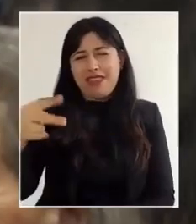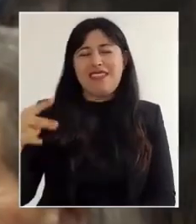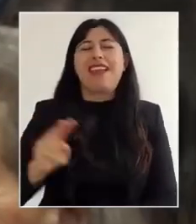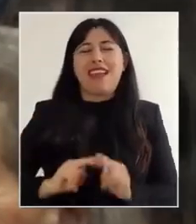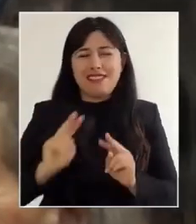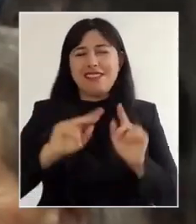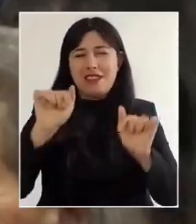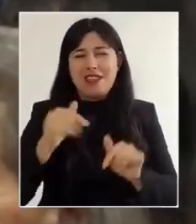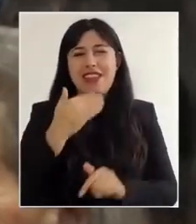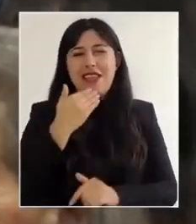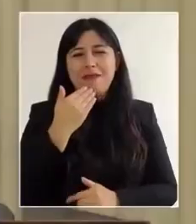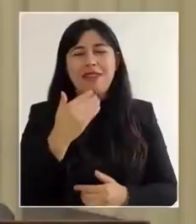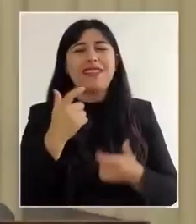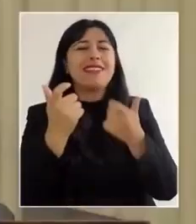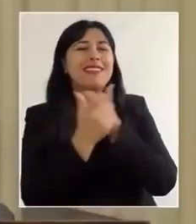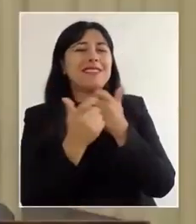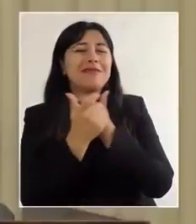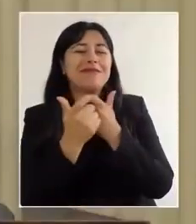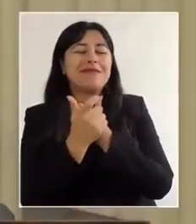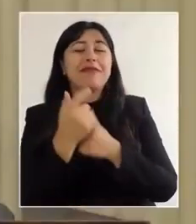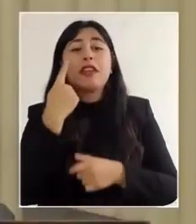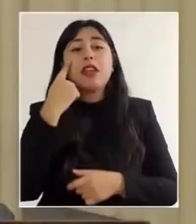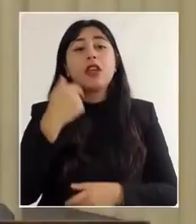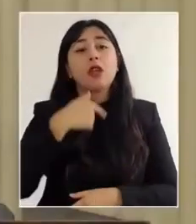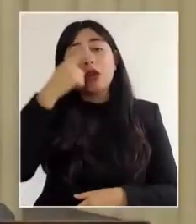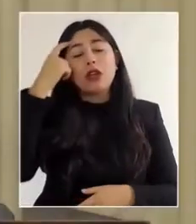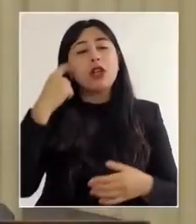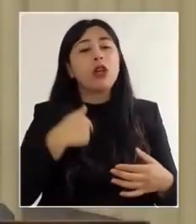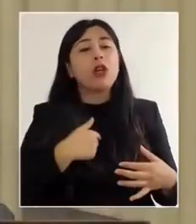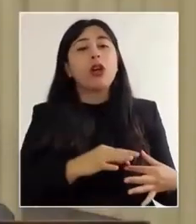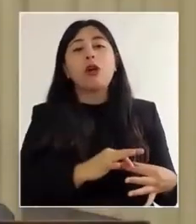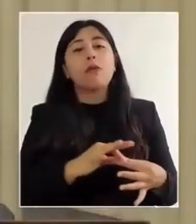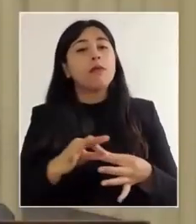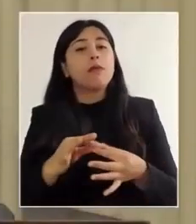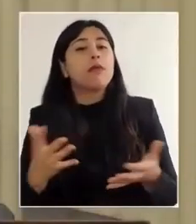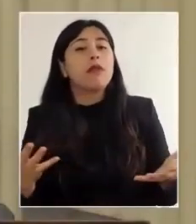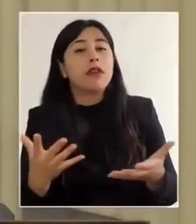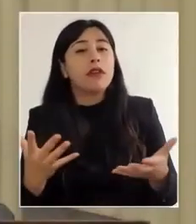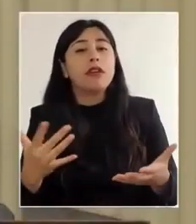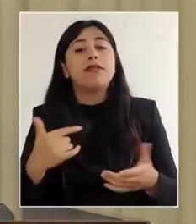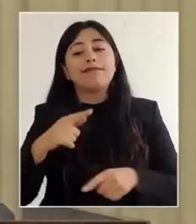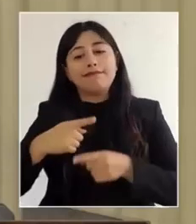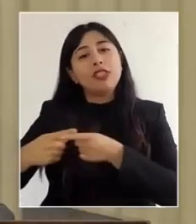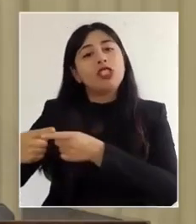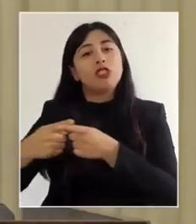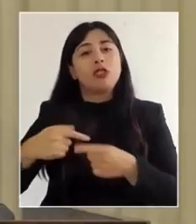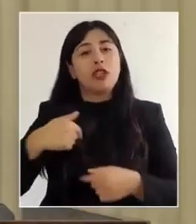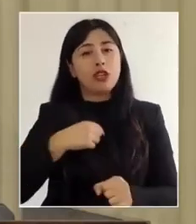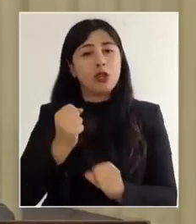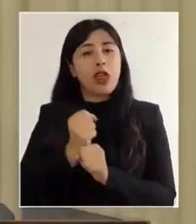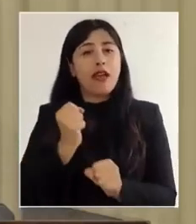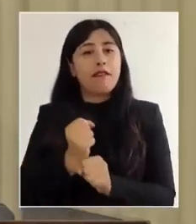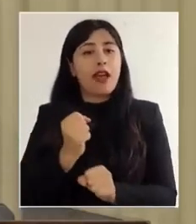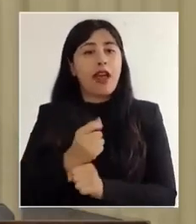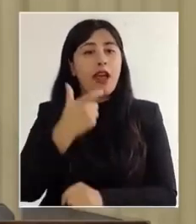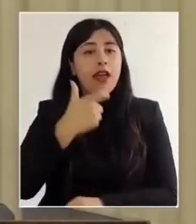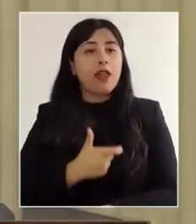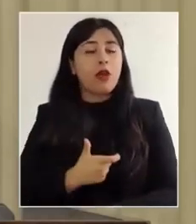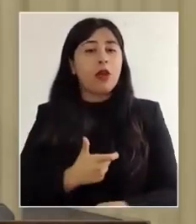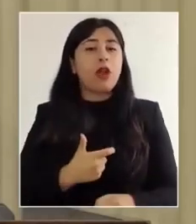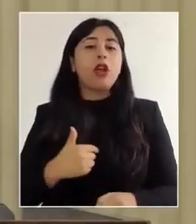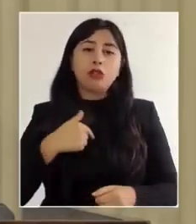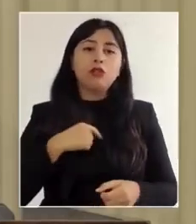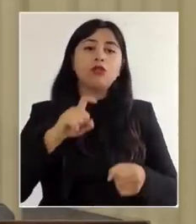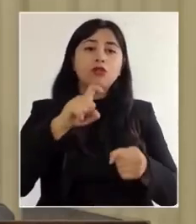pero creo que soy producto de mi extracción social una obrera de mi militancia como